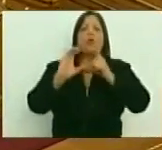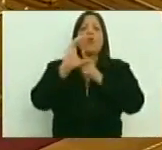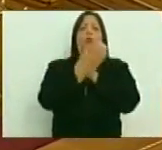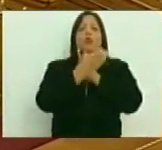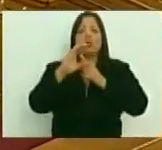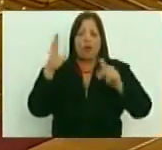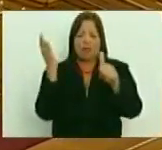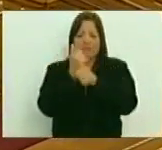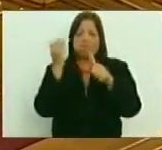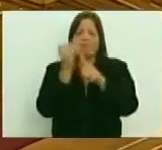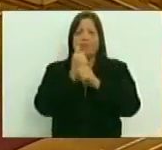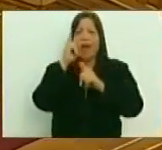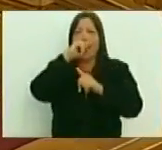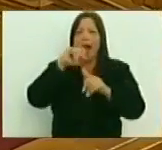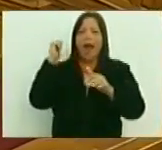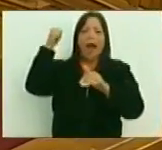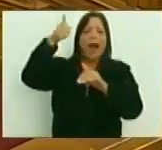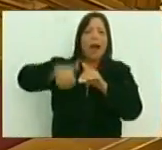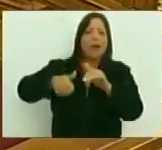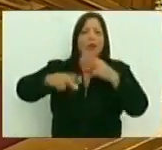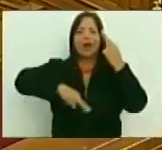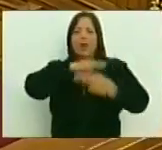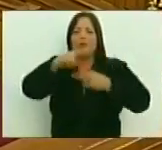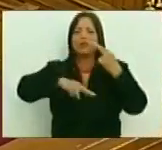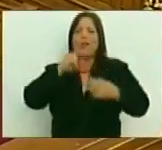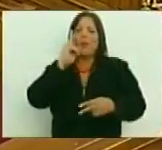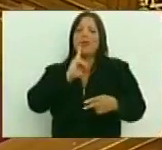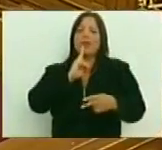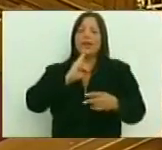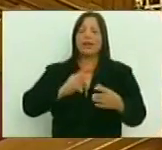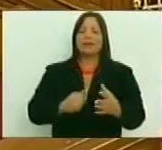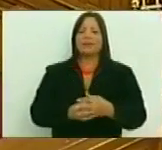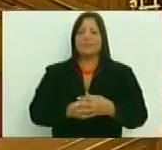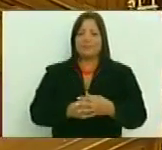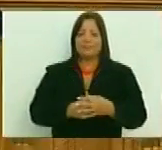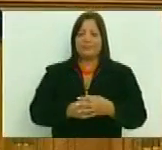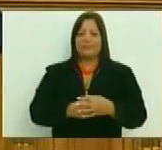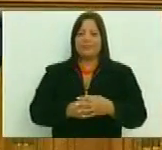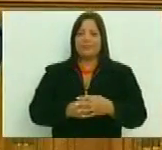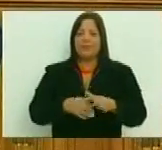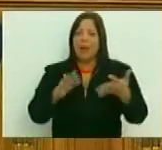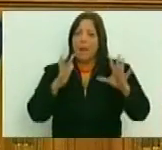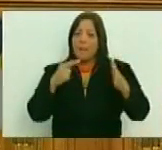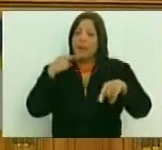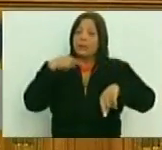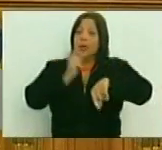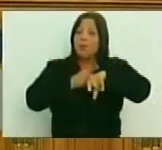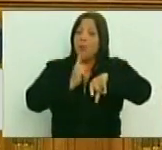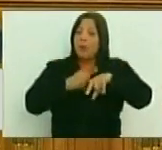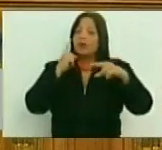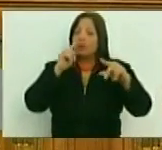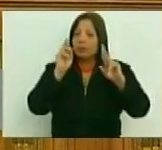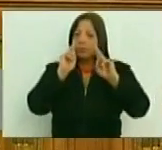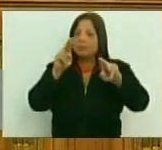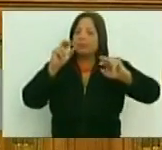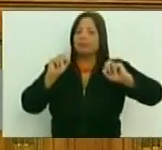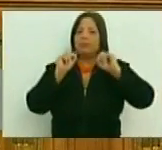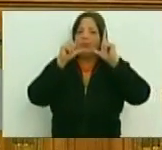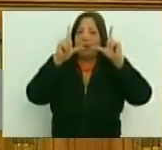culturales alcanzados durante los años de revolución bolivariana. Para ese momento reconocimos la